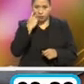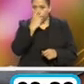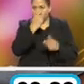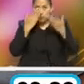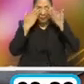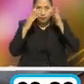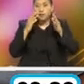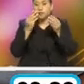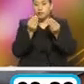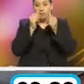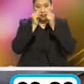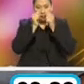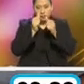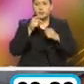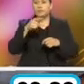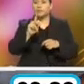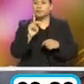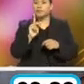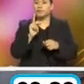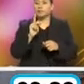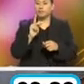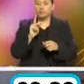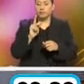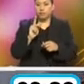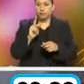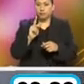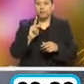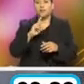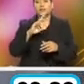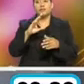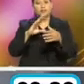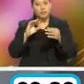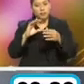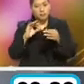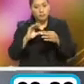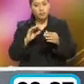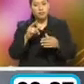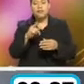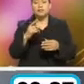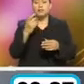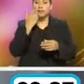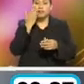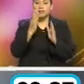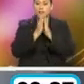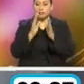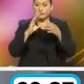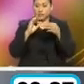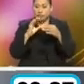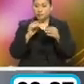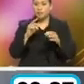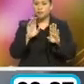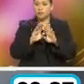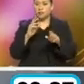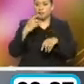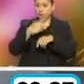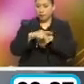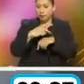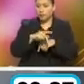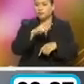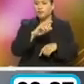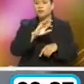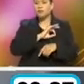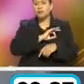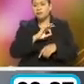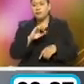poner muchísima atención, pero antes de entrar de lleno a lo que es, me gustaría que nos compartieras acerca del gran riesgo que puede ser